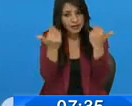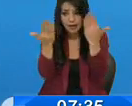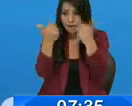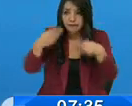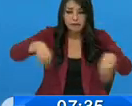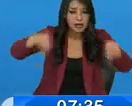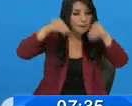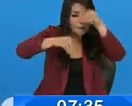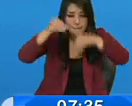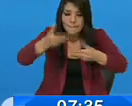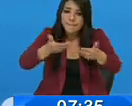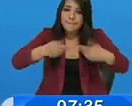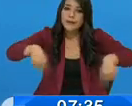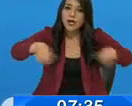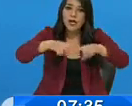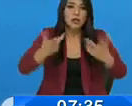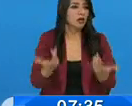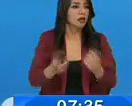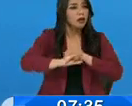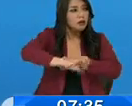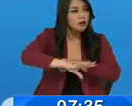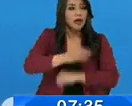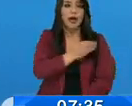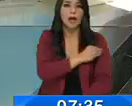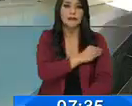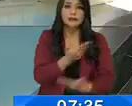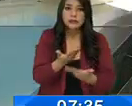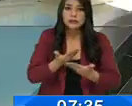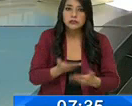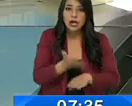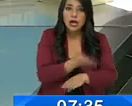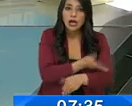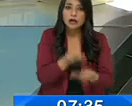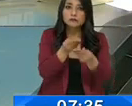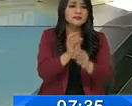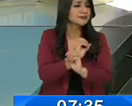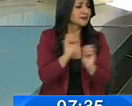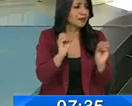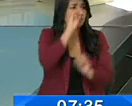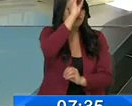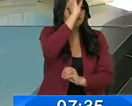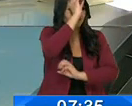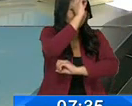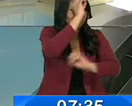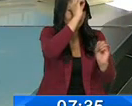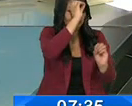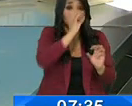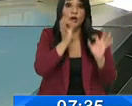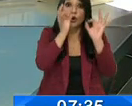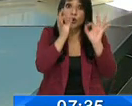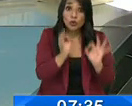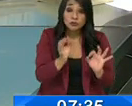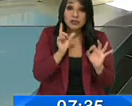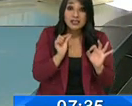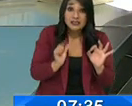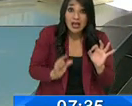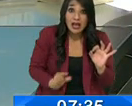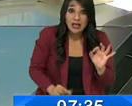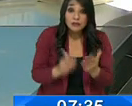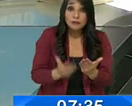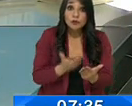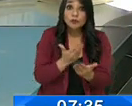tuvo opción de que sea socializada con nosotros previo a la presentación, y nosotros conocimos ya con detalle esta